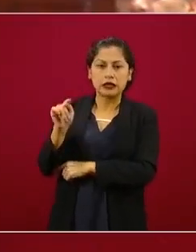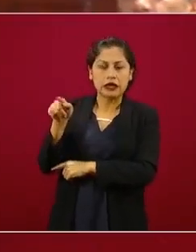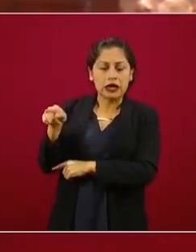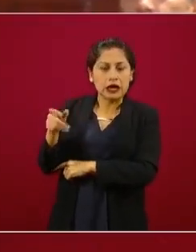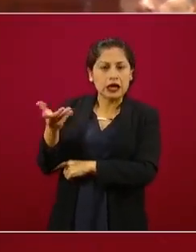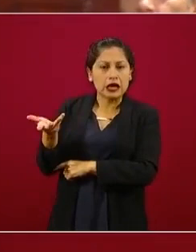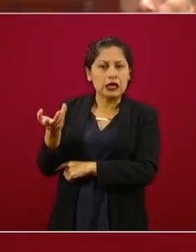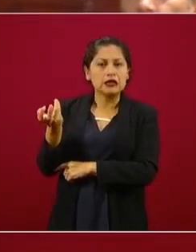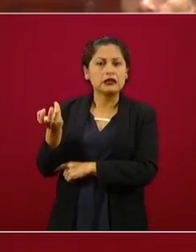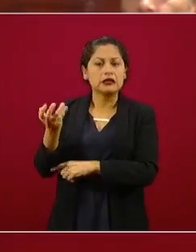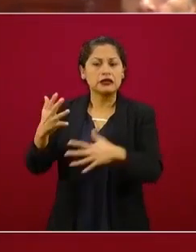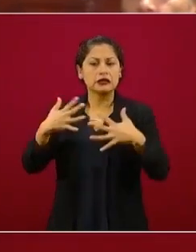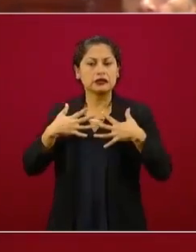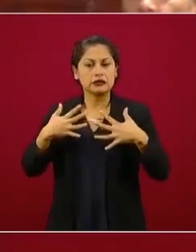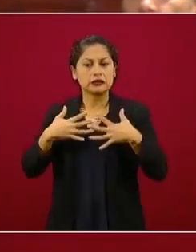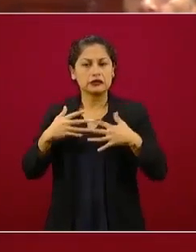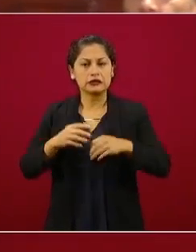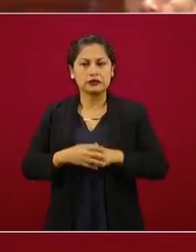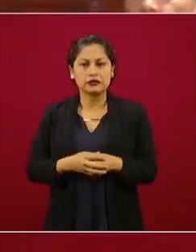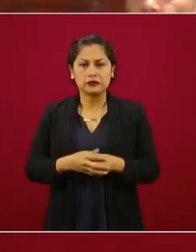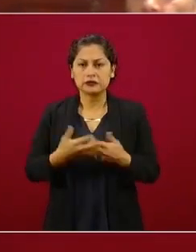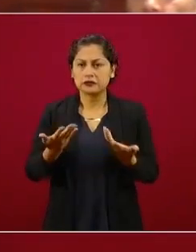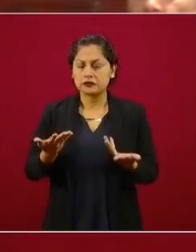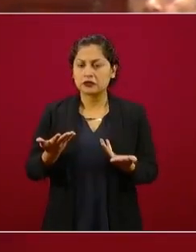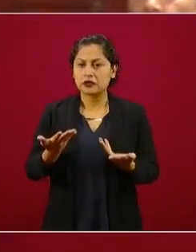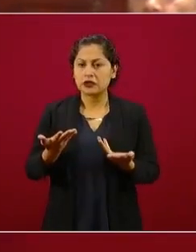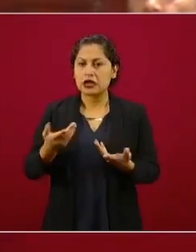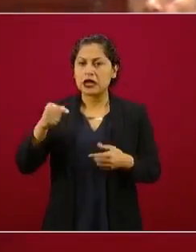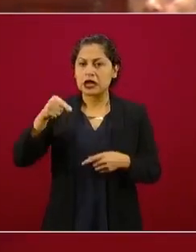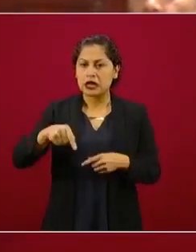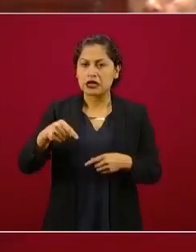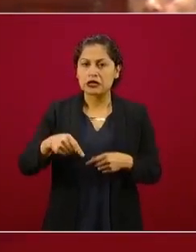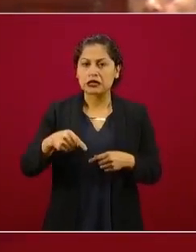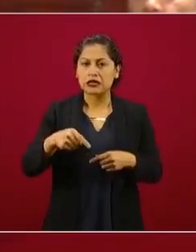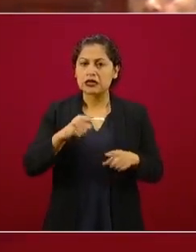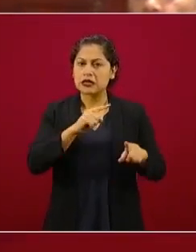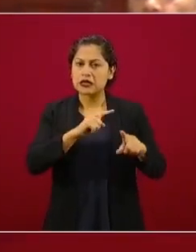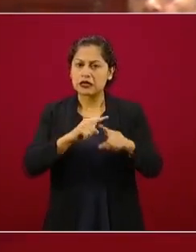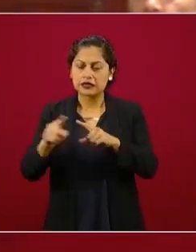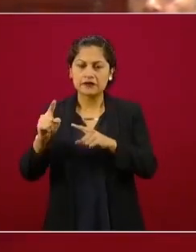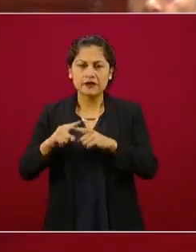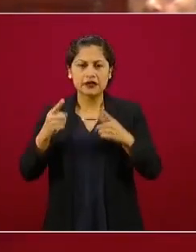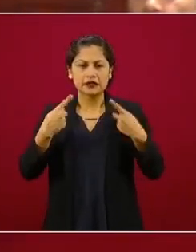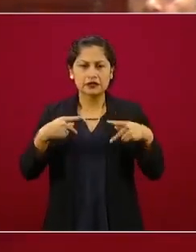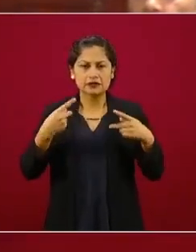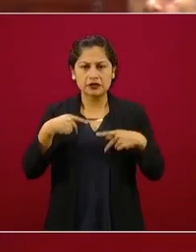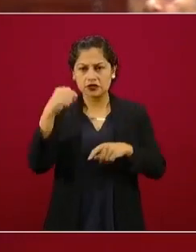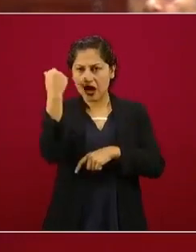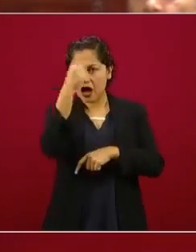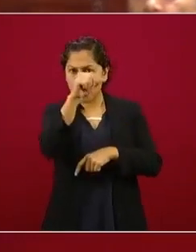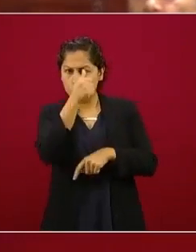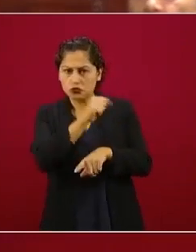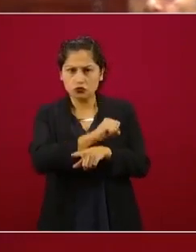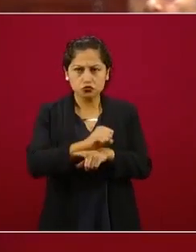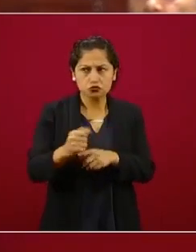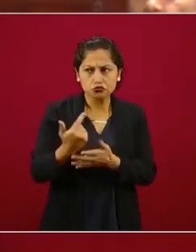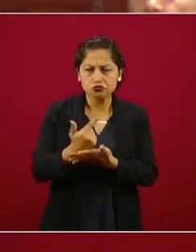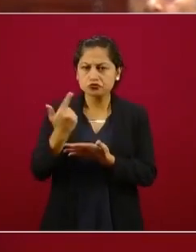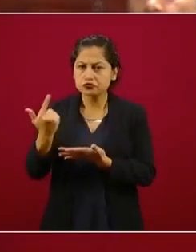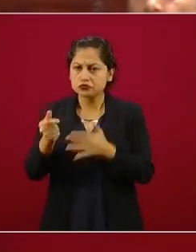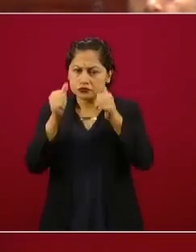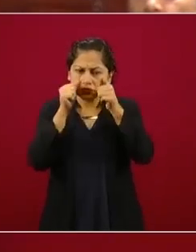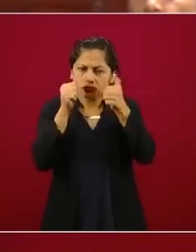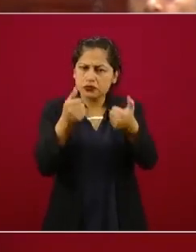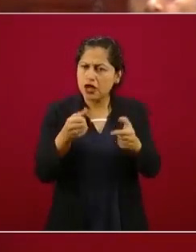Aquí, hay casos pues de autismo leve a severo. Ahí cómo están dándole el tratamiento. Y